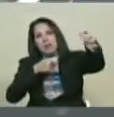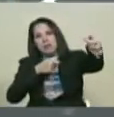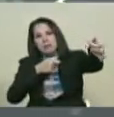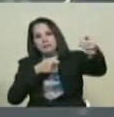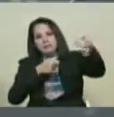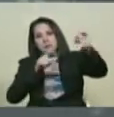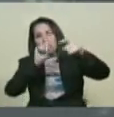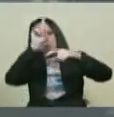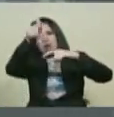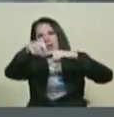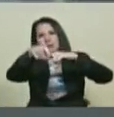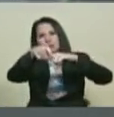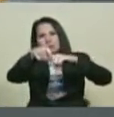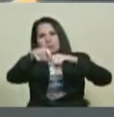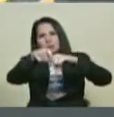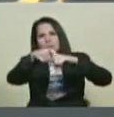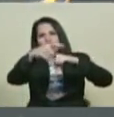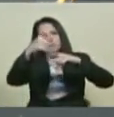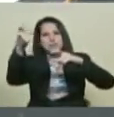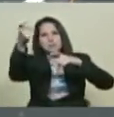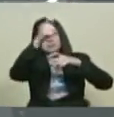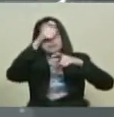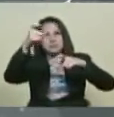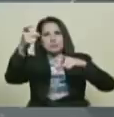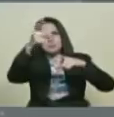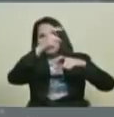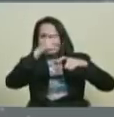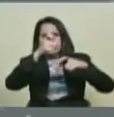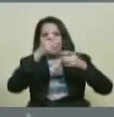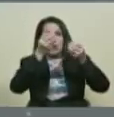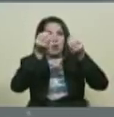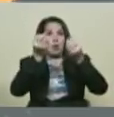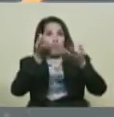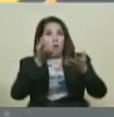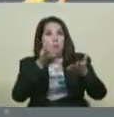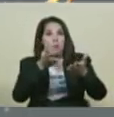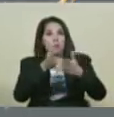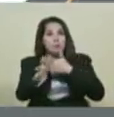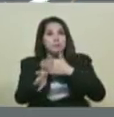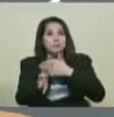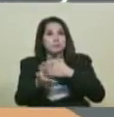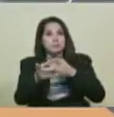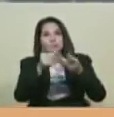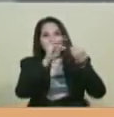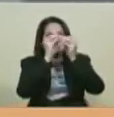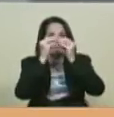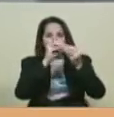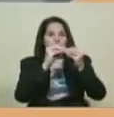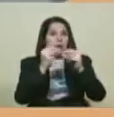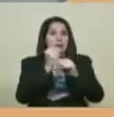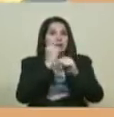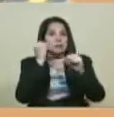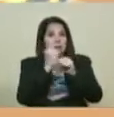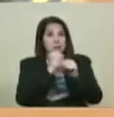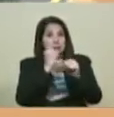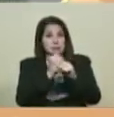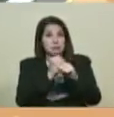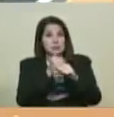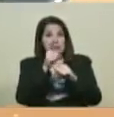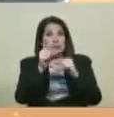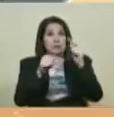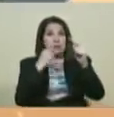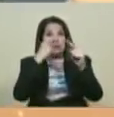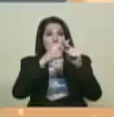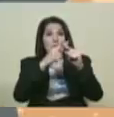de gancho tratando de simular una pértiga para poder trabajar. Y además de eso, también se